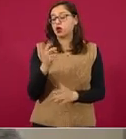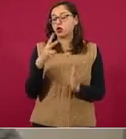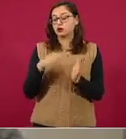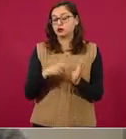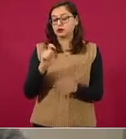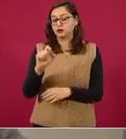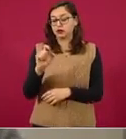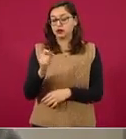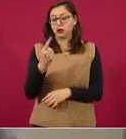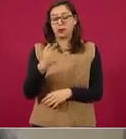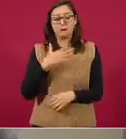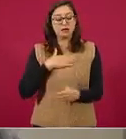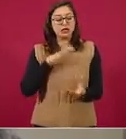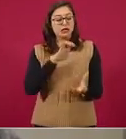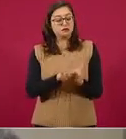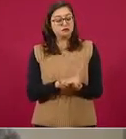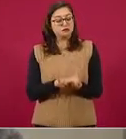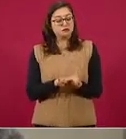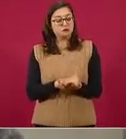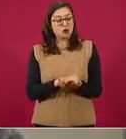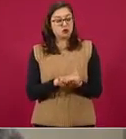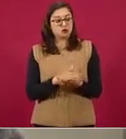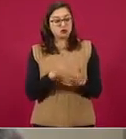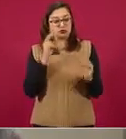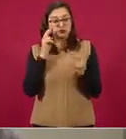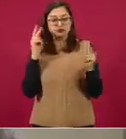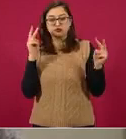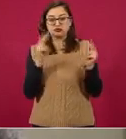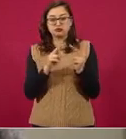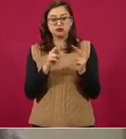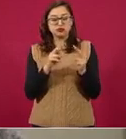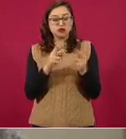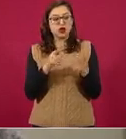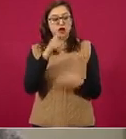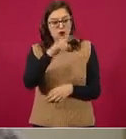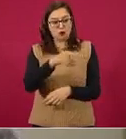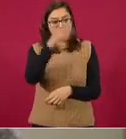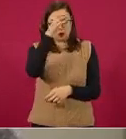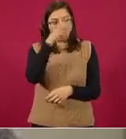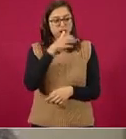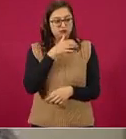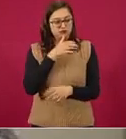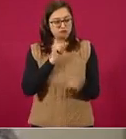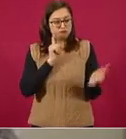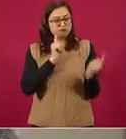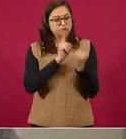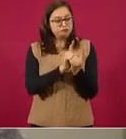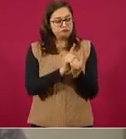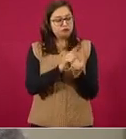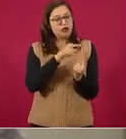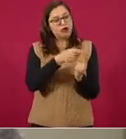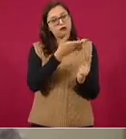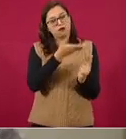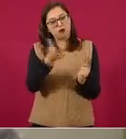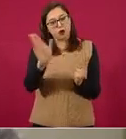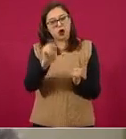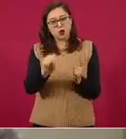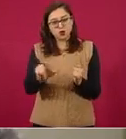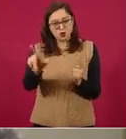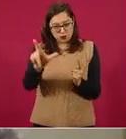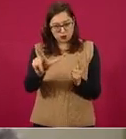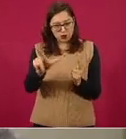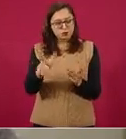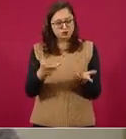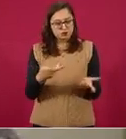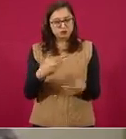vez que lo vi. Estábamos en Coahuila, sabía que iría a Nuevo León, pero las autoridades nos dicen que la última